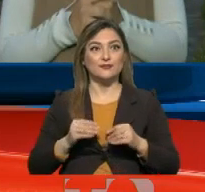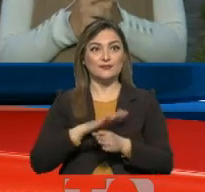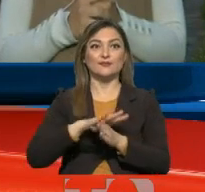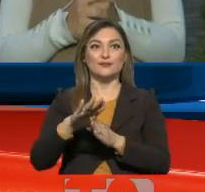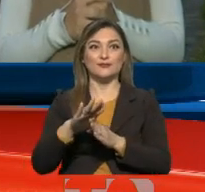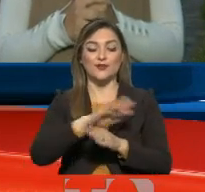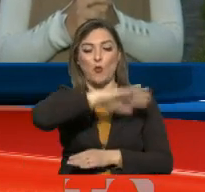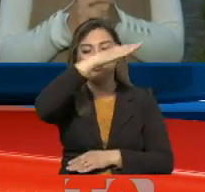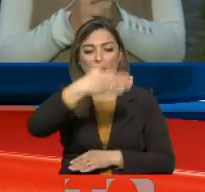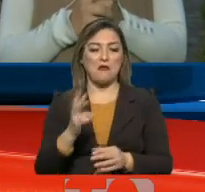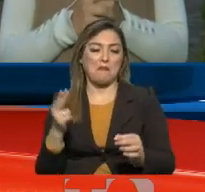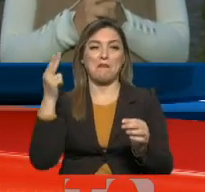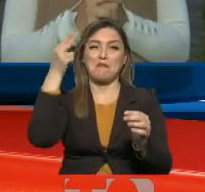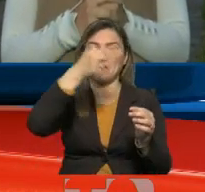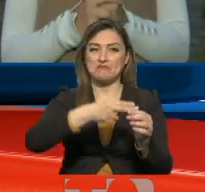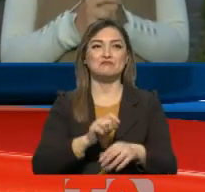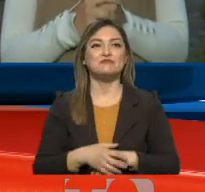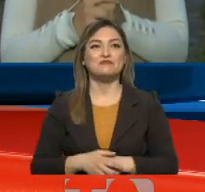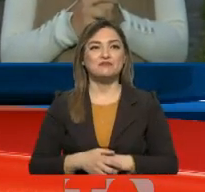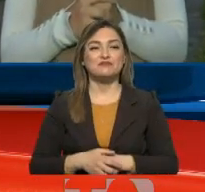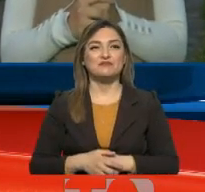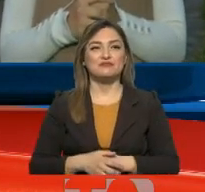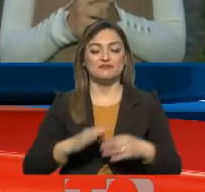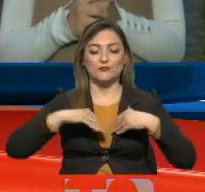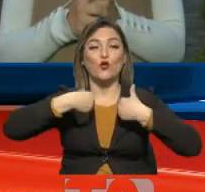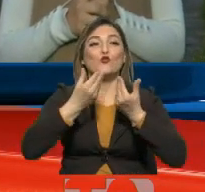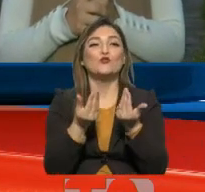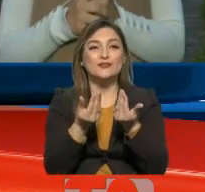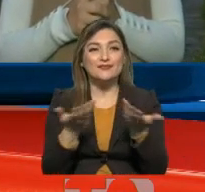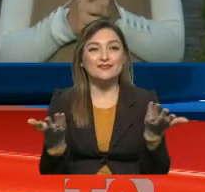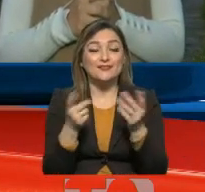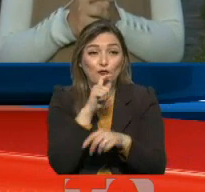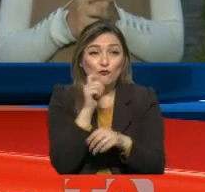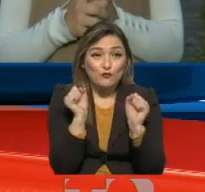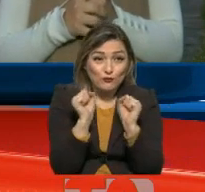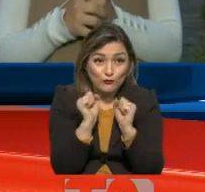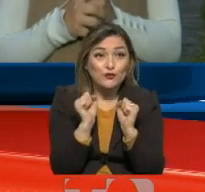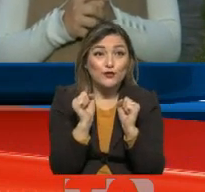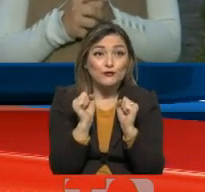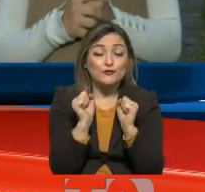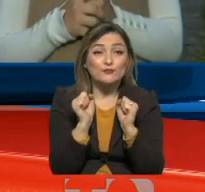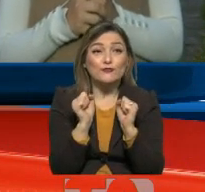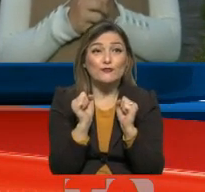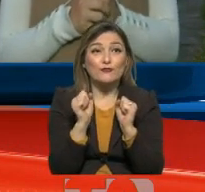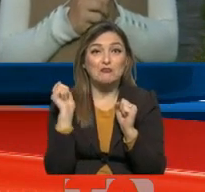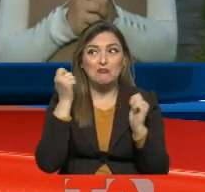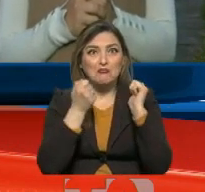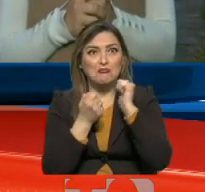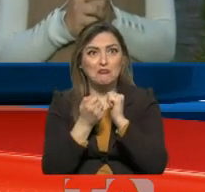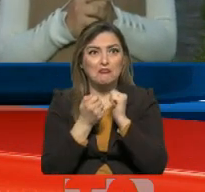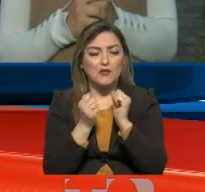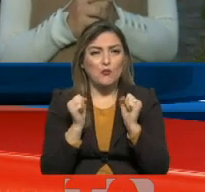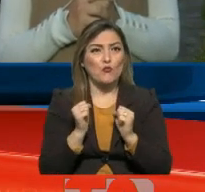Delegada. Delegada. ¿Cómo estás? Hace frío en la capital, cuéntanos un poquito. Para variar, no te vemos tan abrigada. ¿Qué